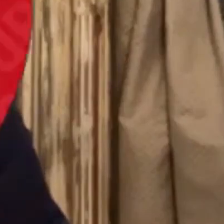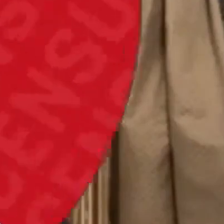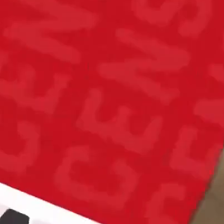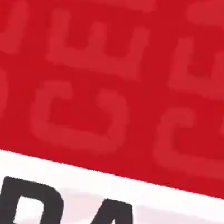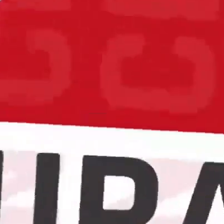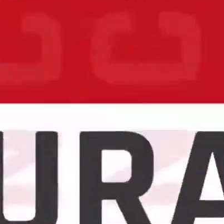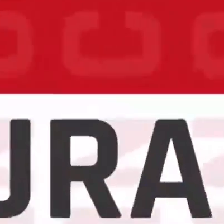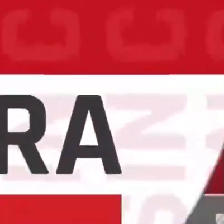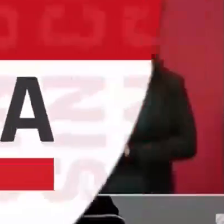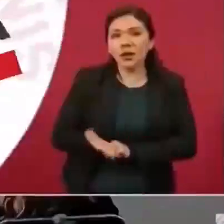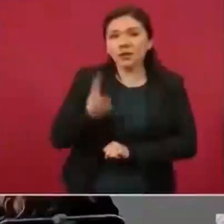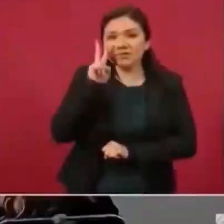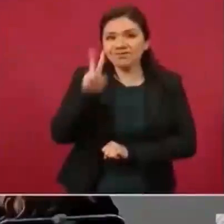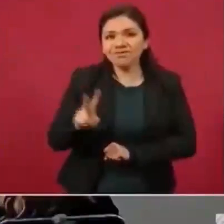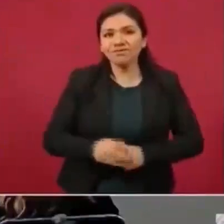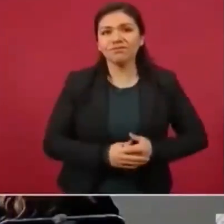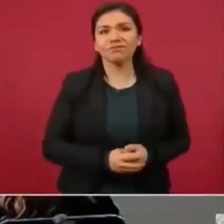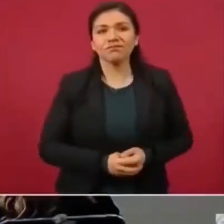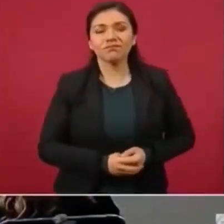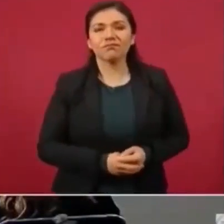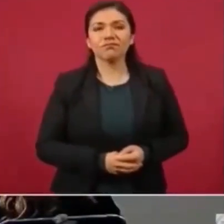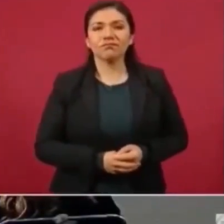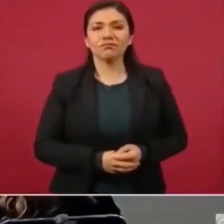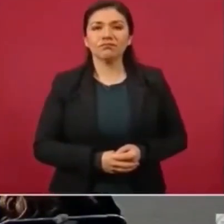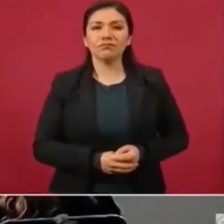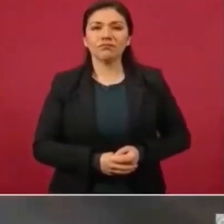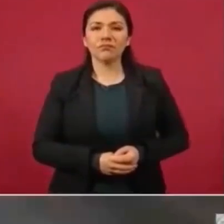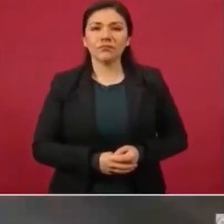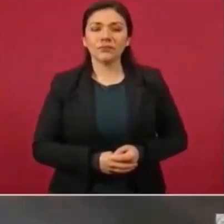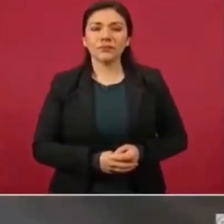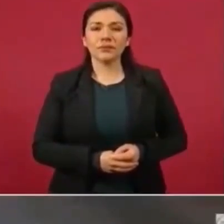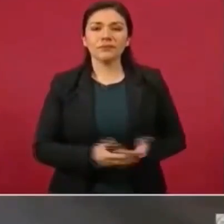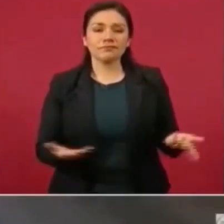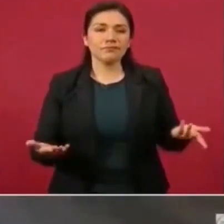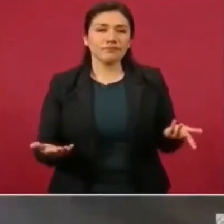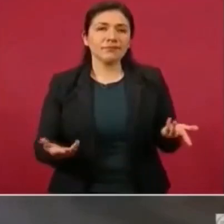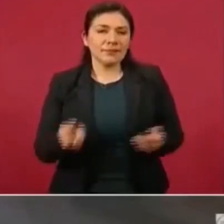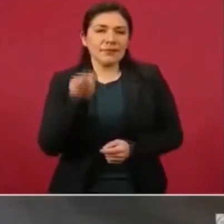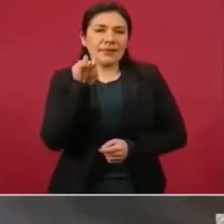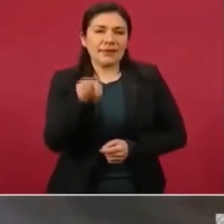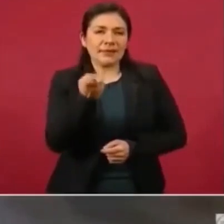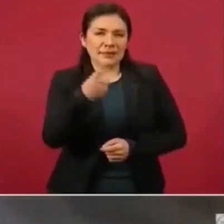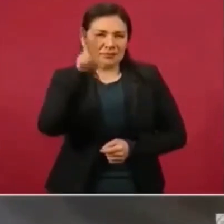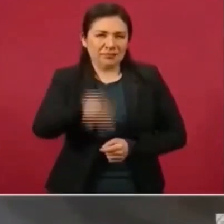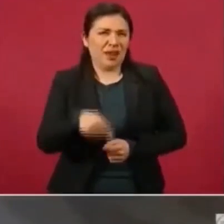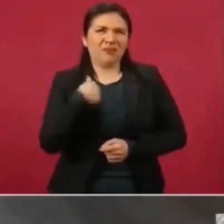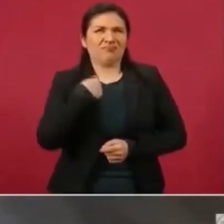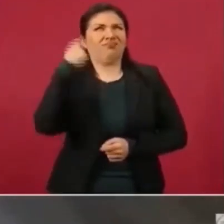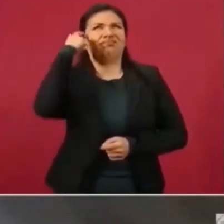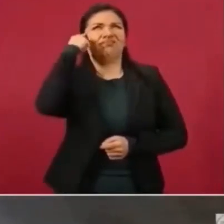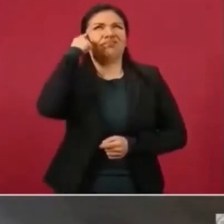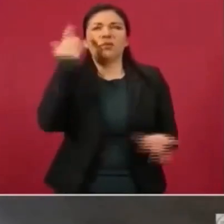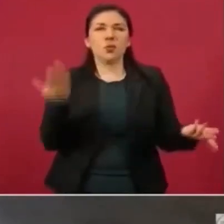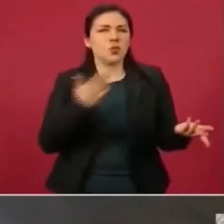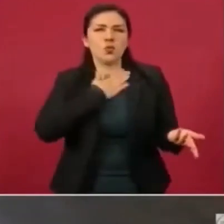mañanera. Entonces, se me hace una gran